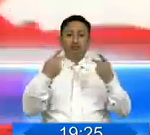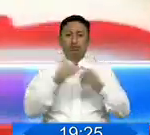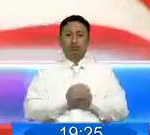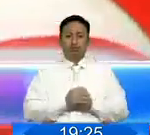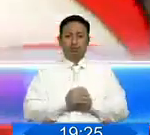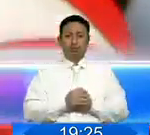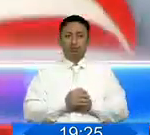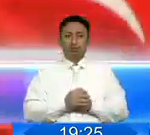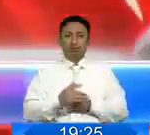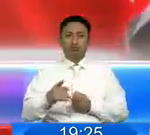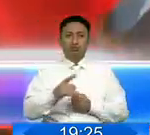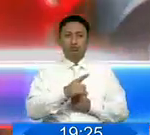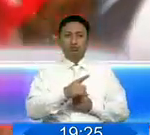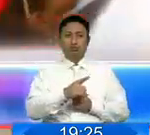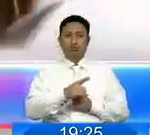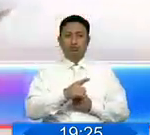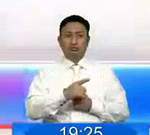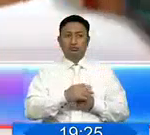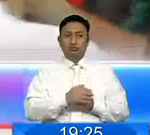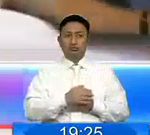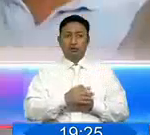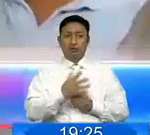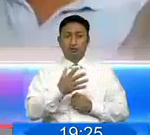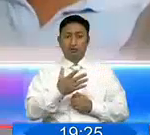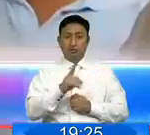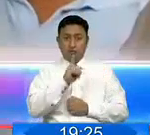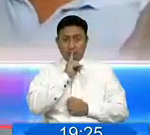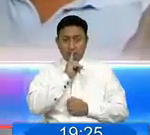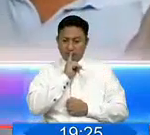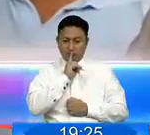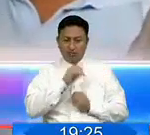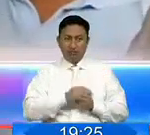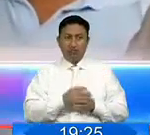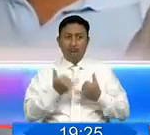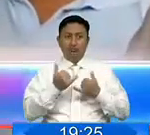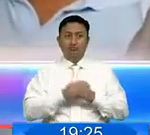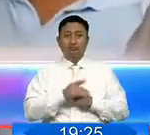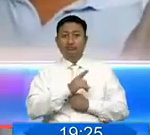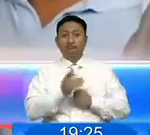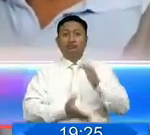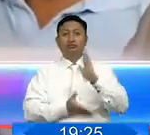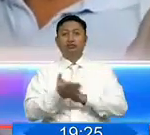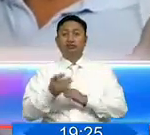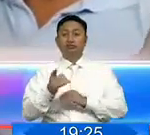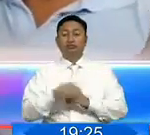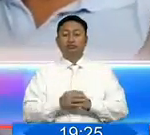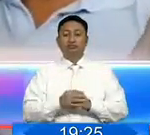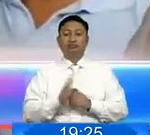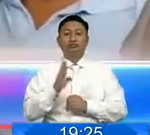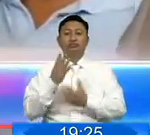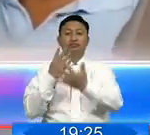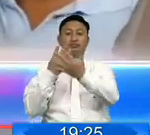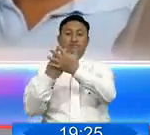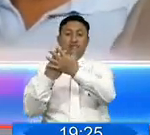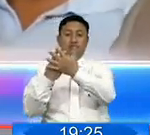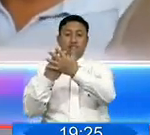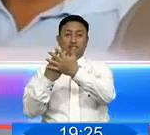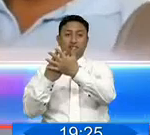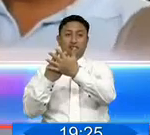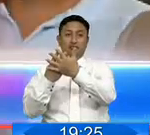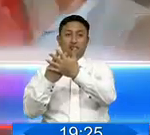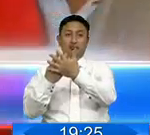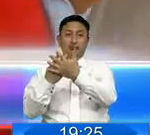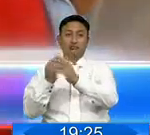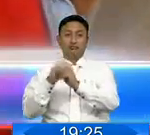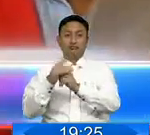tampoco parecía guardar ningún misterio. Ahorita tiene que ser trasladado al centro de rehabilitación social